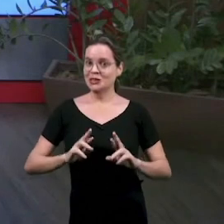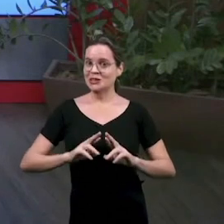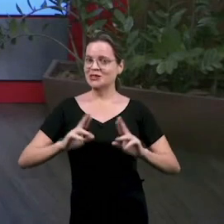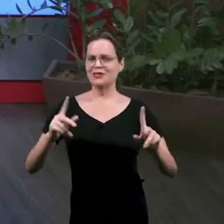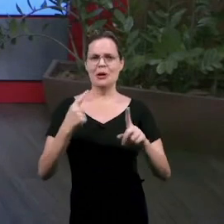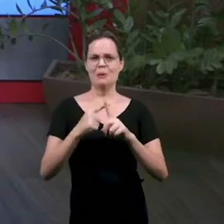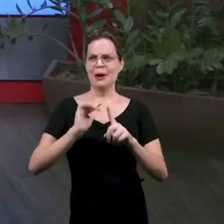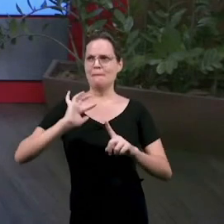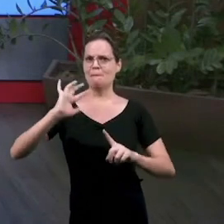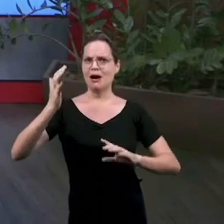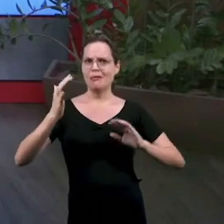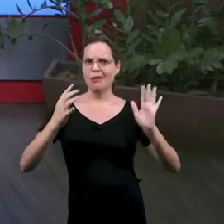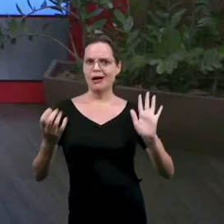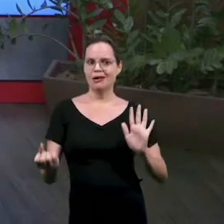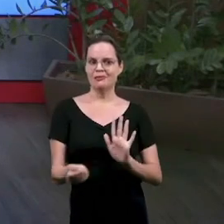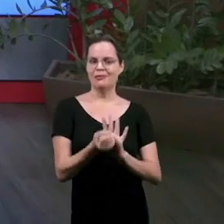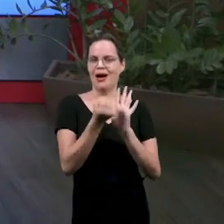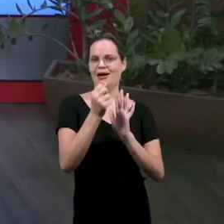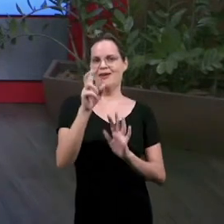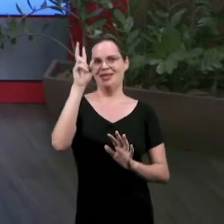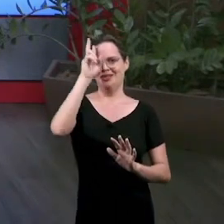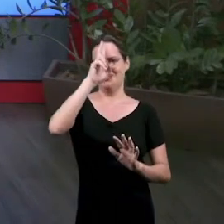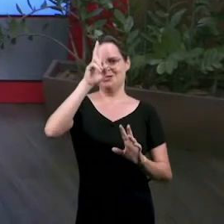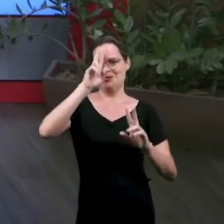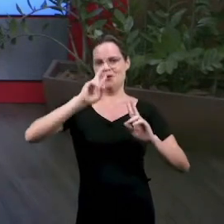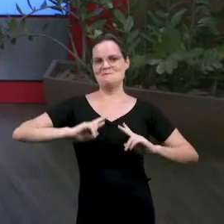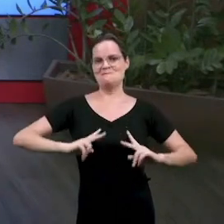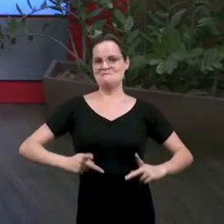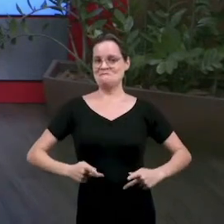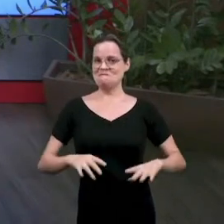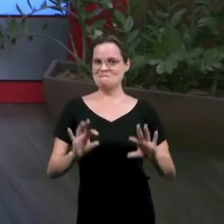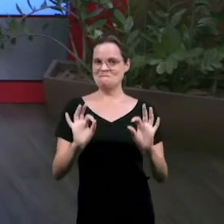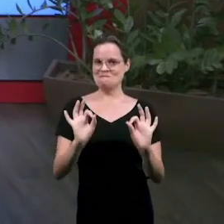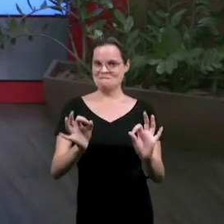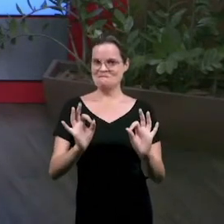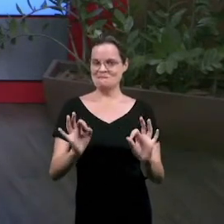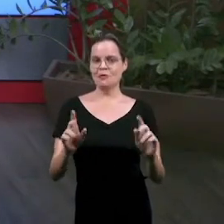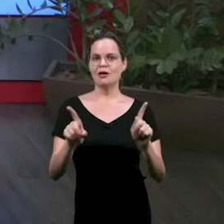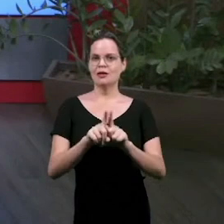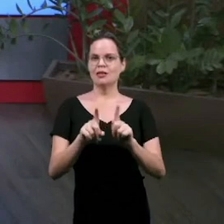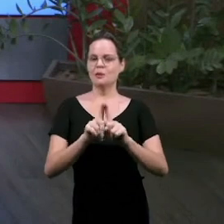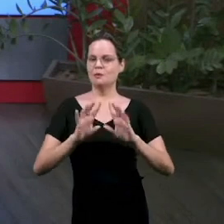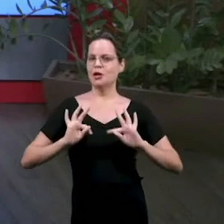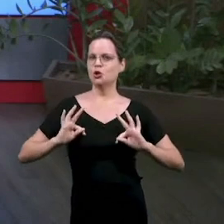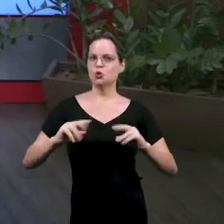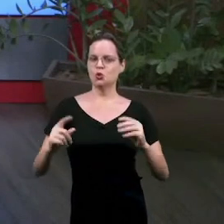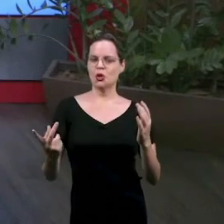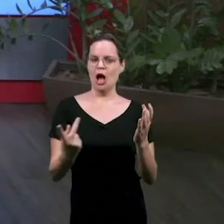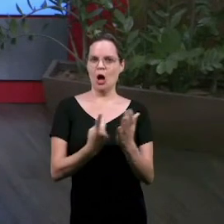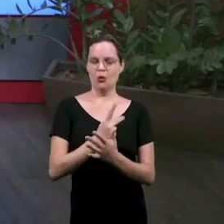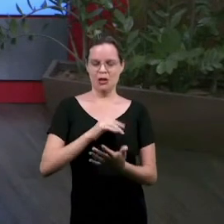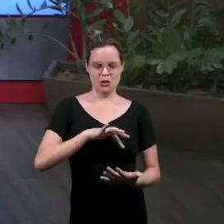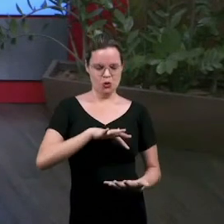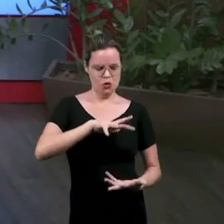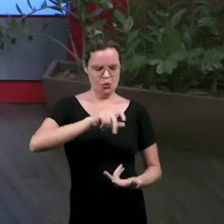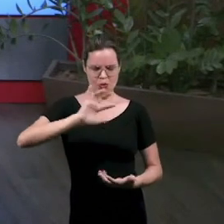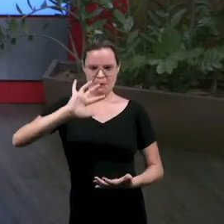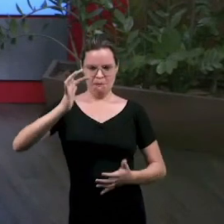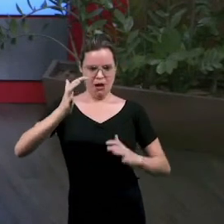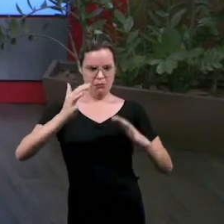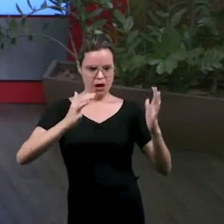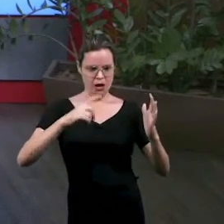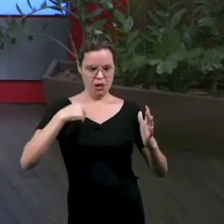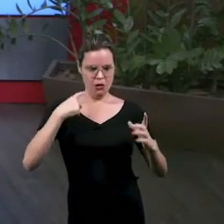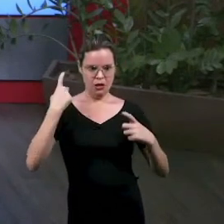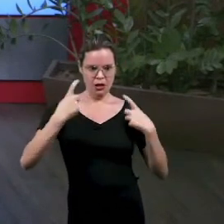muy característico por todas las cosas que ocurrieron y marcó la historia de la humanidad, los acontecimientos alrededor